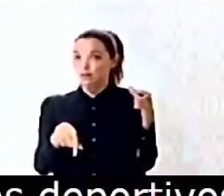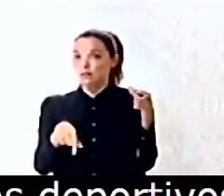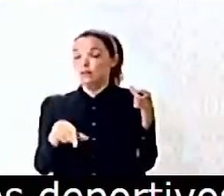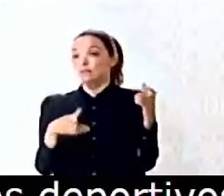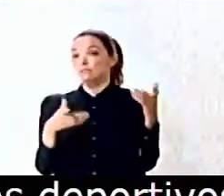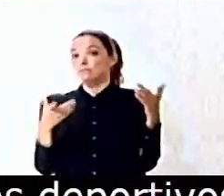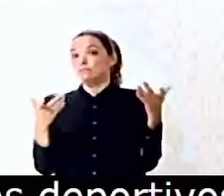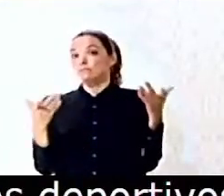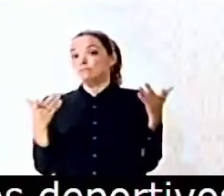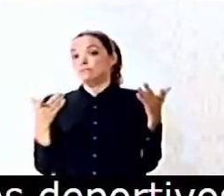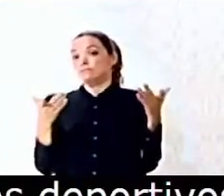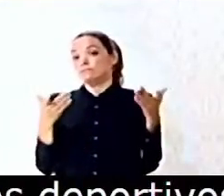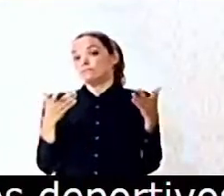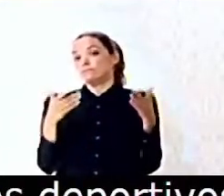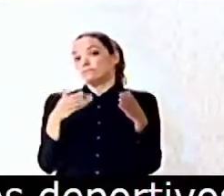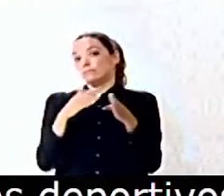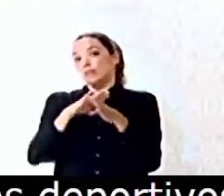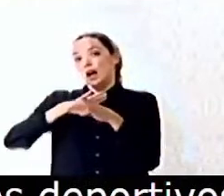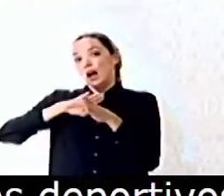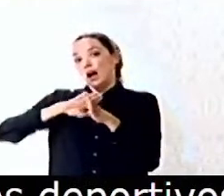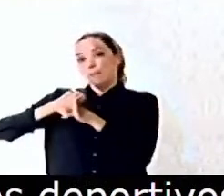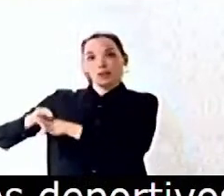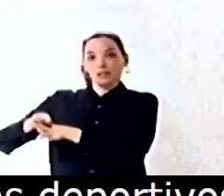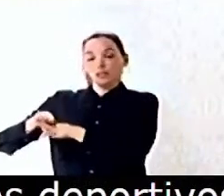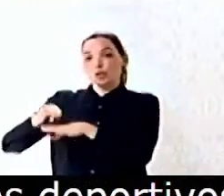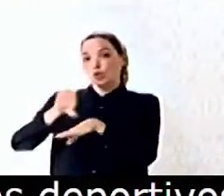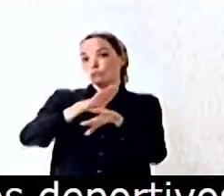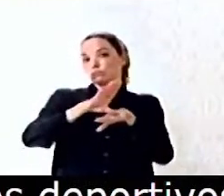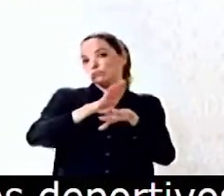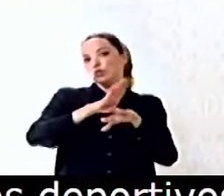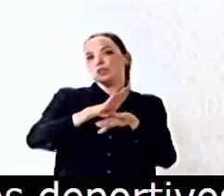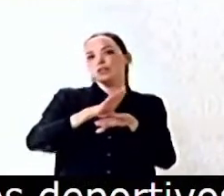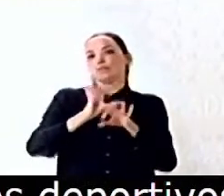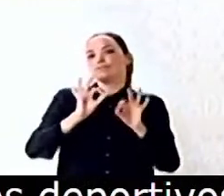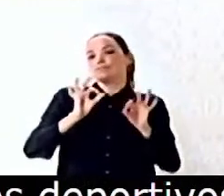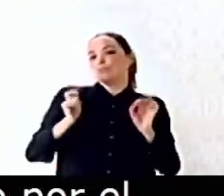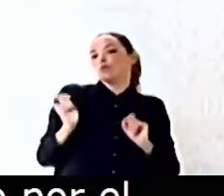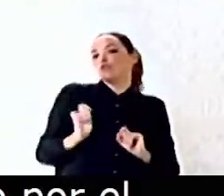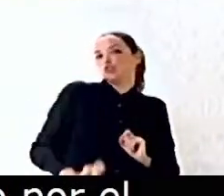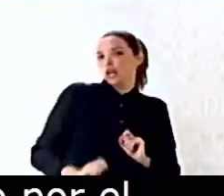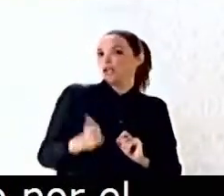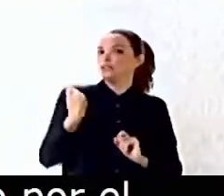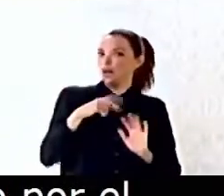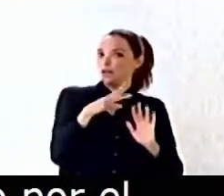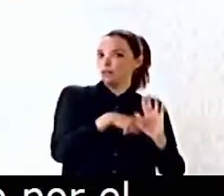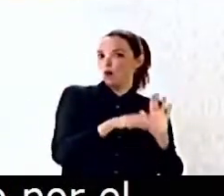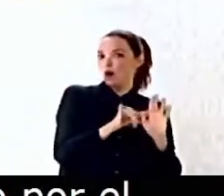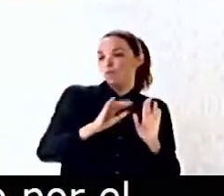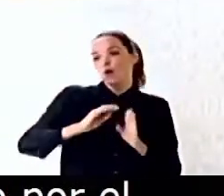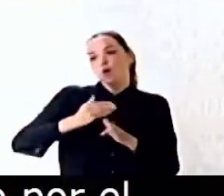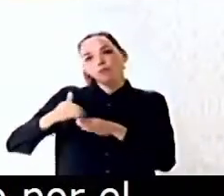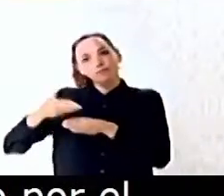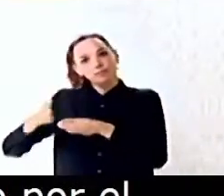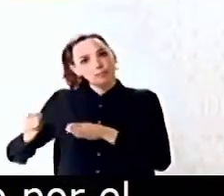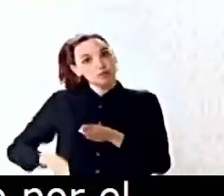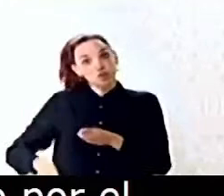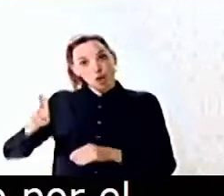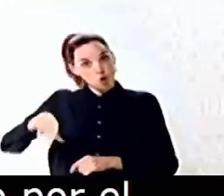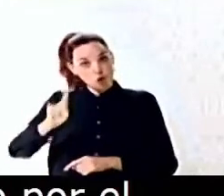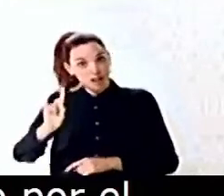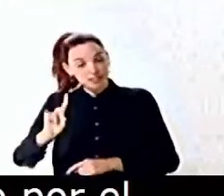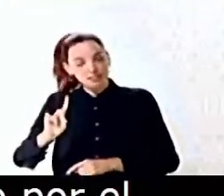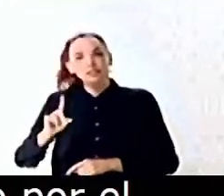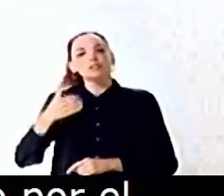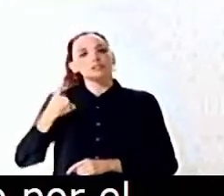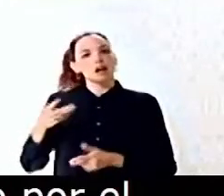que no está regulado por el Consejo Superior de Deportes, es decir, aquella parte que no es profesional del deporte, es el